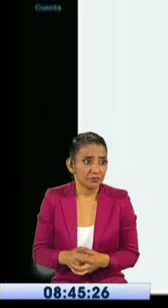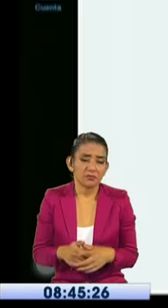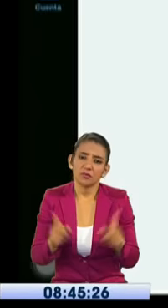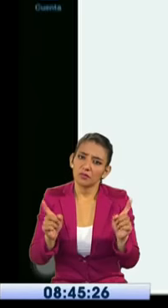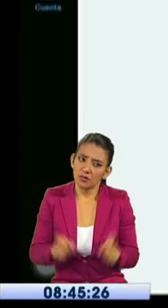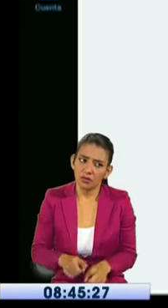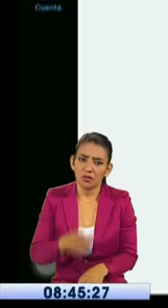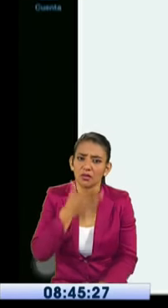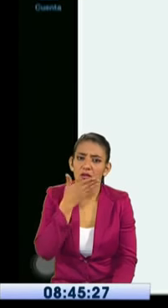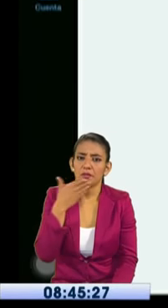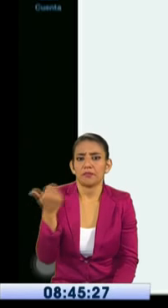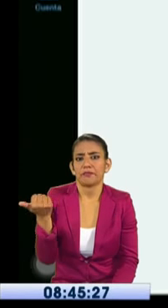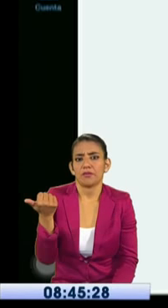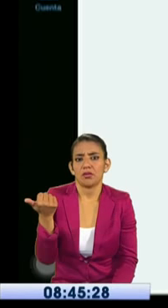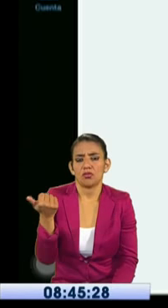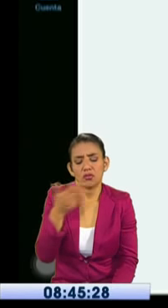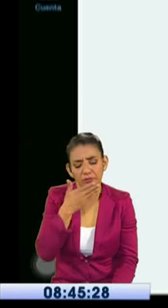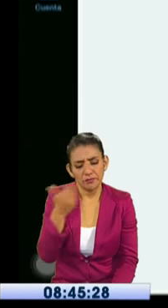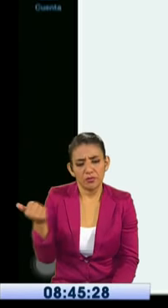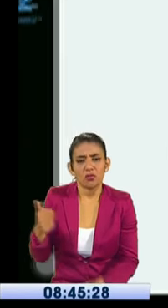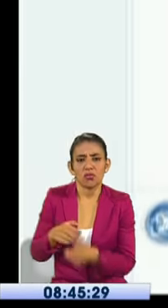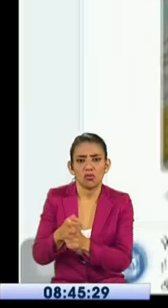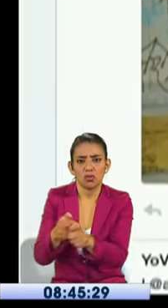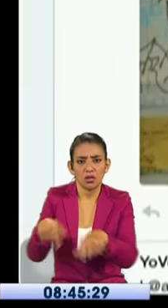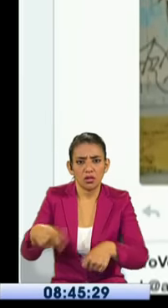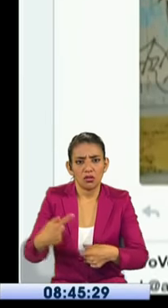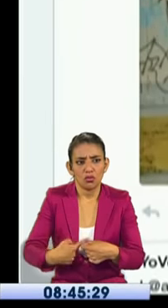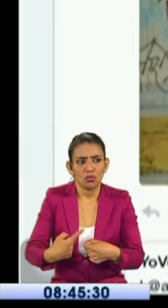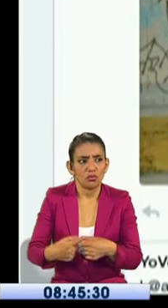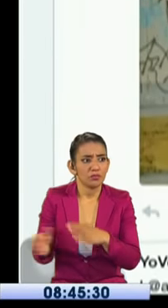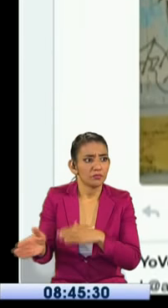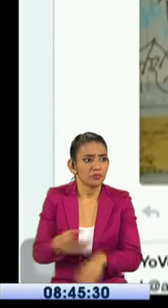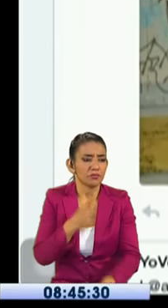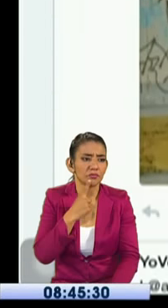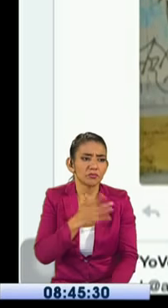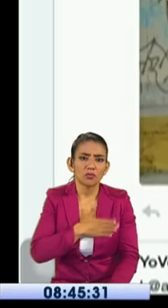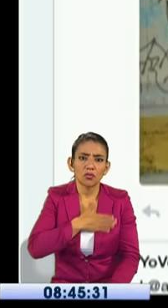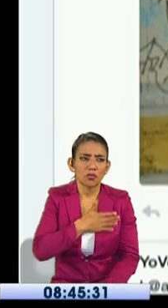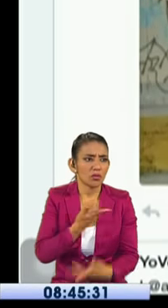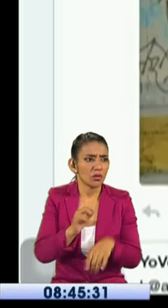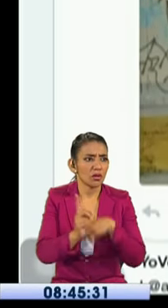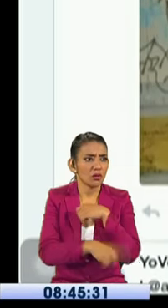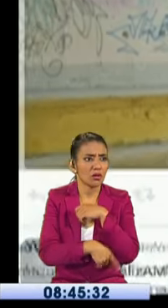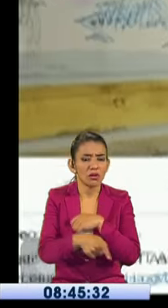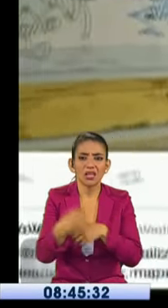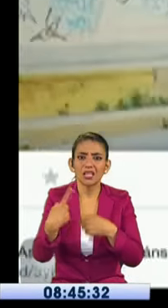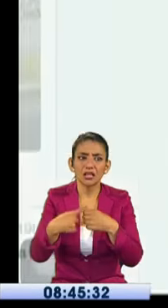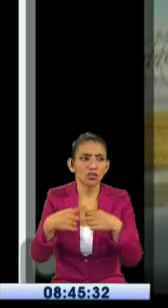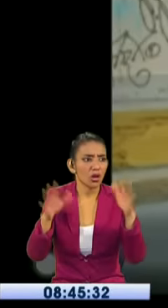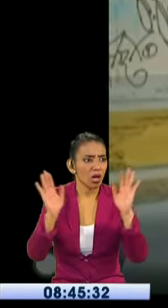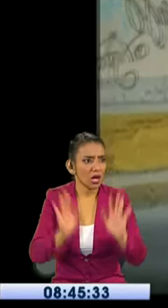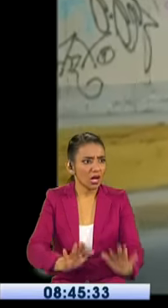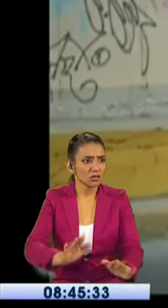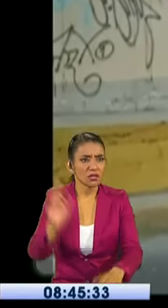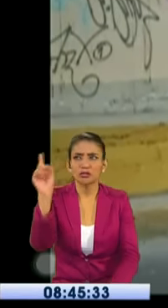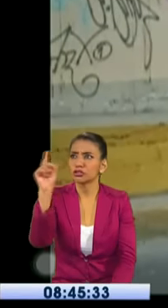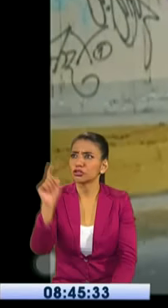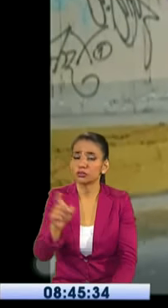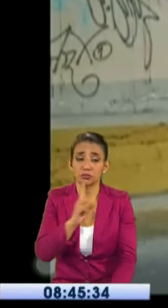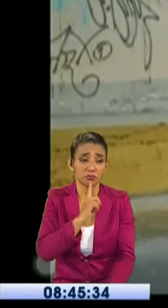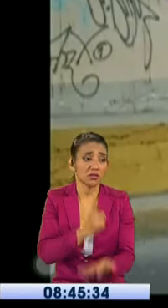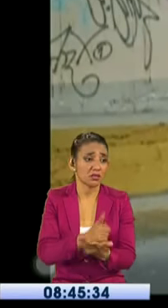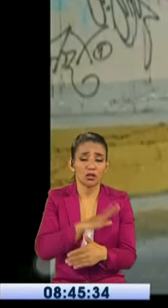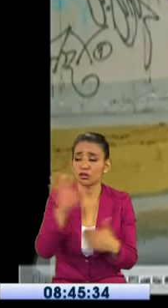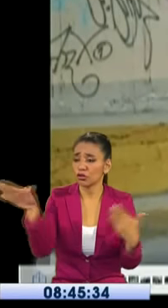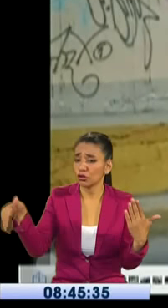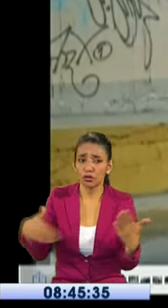mejorar de alguna manera el transporte público en Quito. Y aquí, por favor, sancionen, dice, toda la ciudad está así. Y eso es verdad,